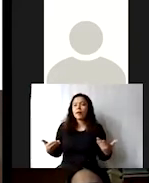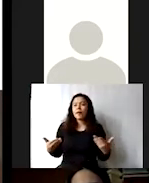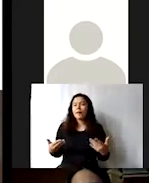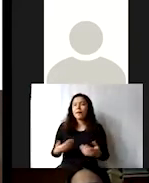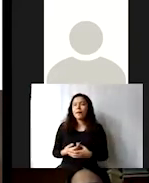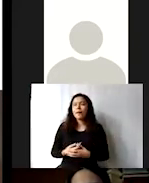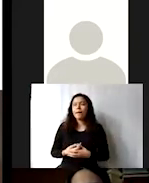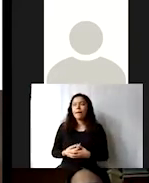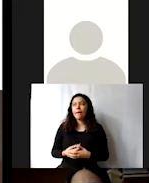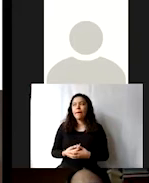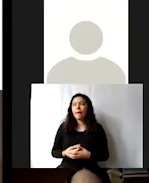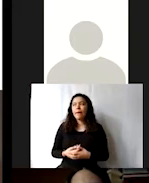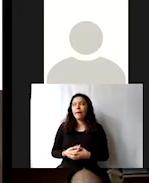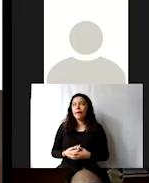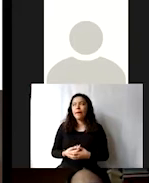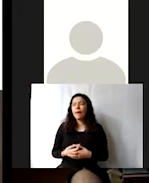con este